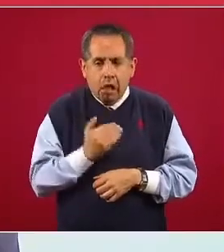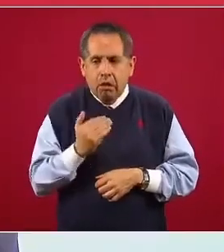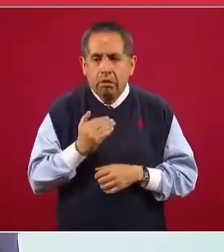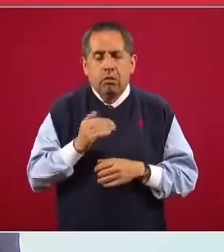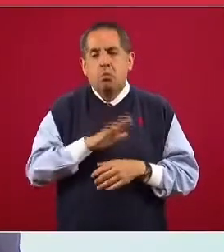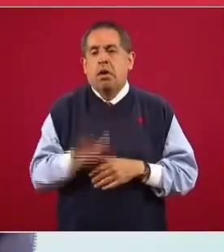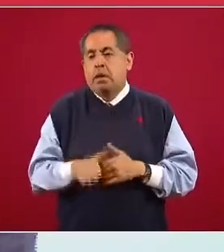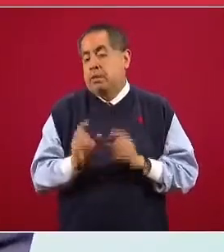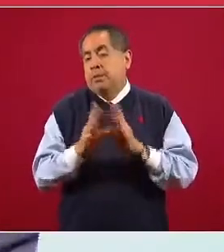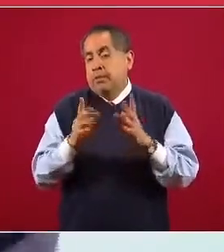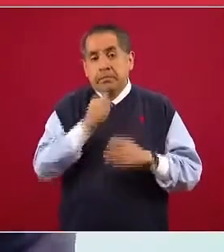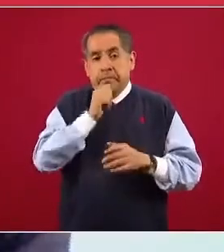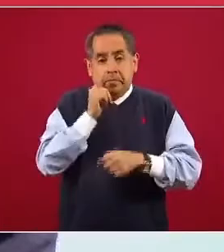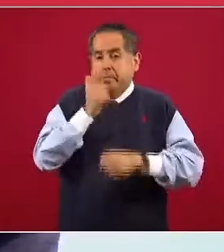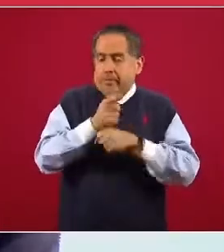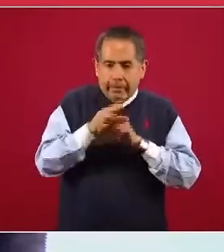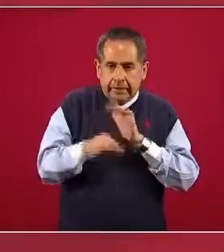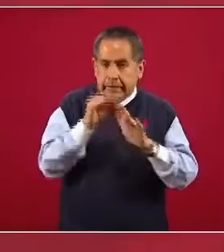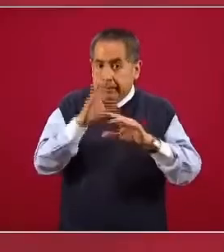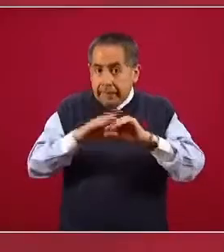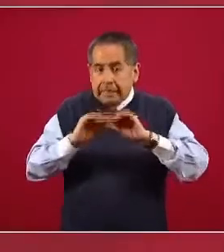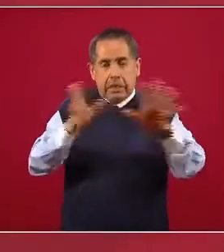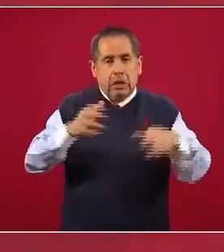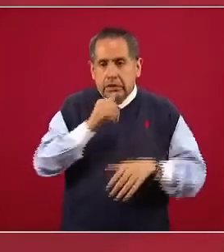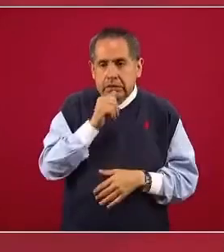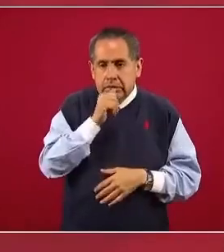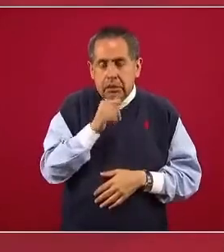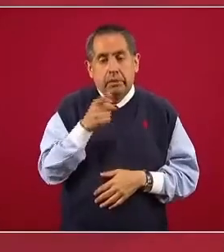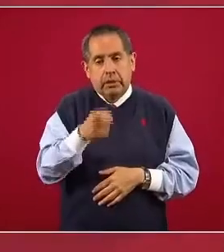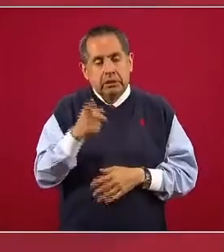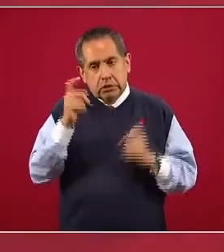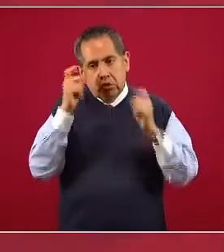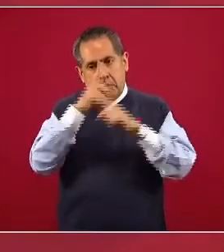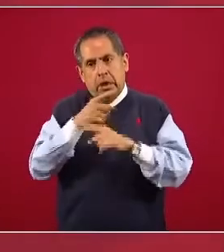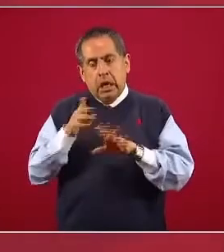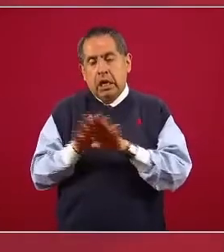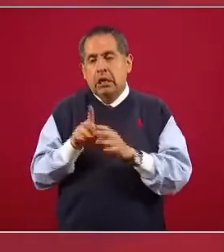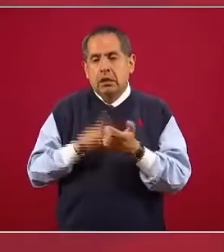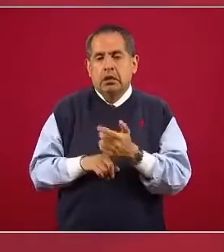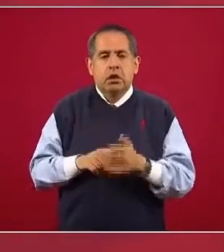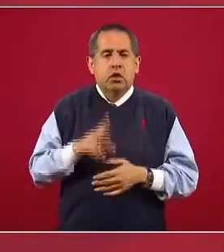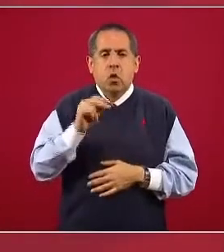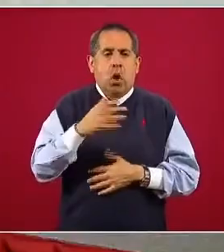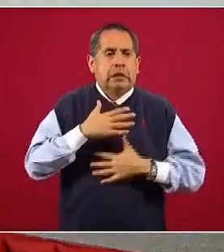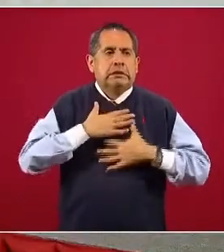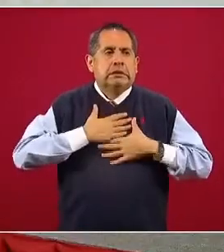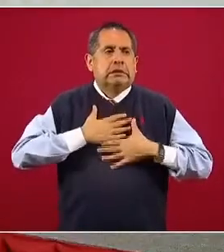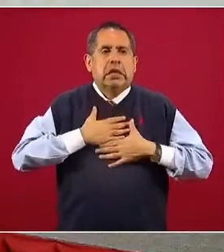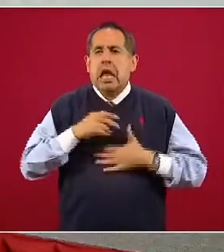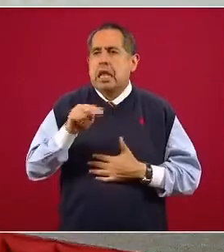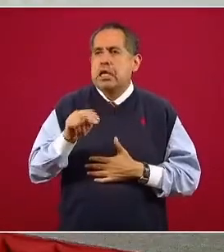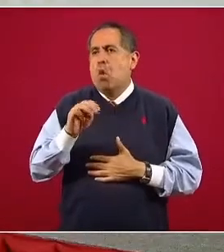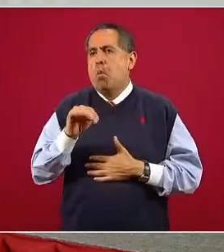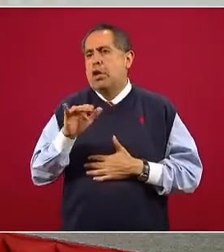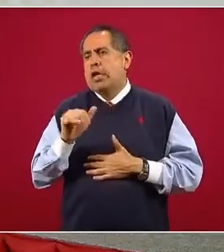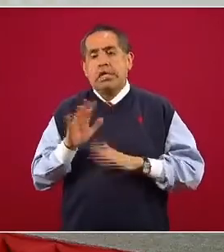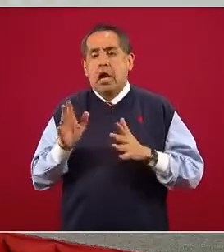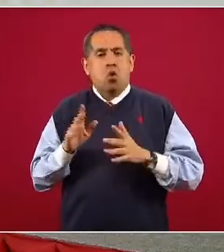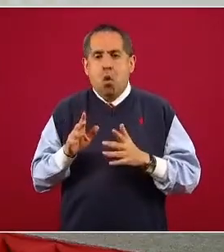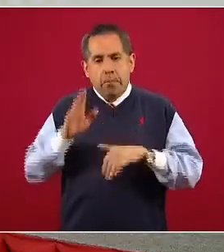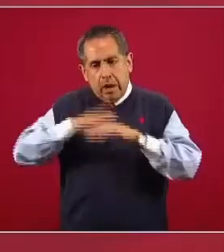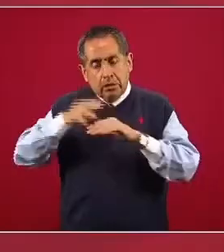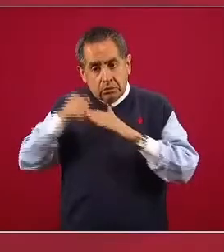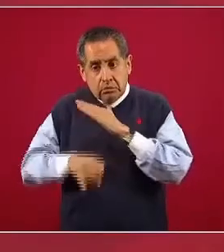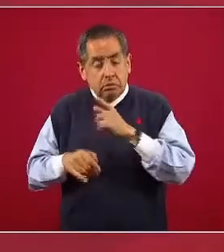entendidas. Pero es una enfermedad de mayor complejidad que solo una neumonía. Algunos estudios